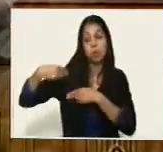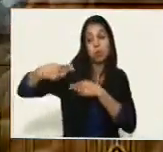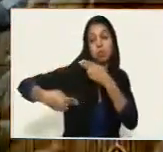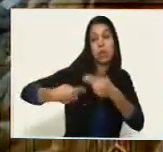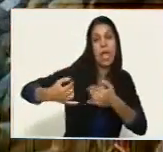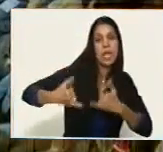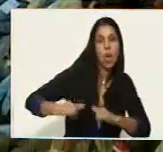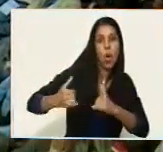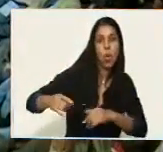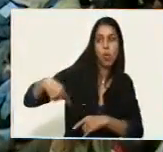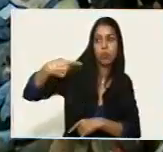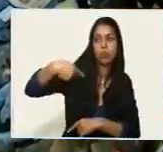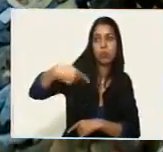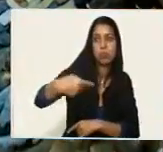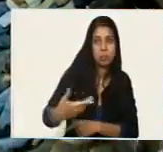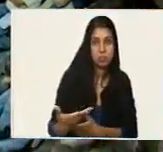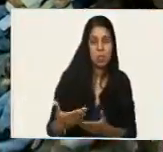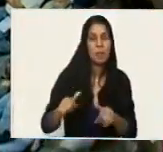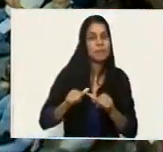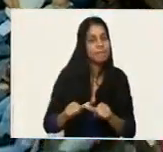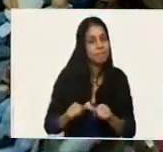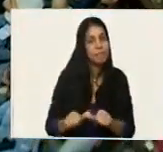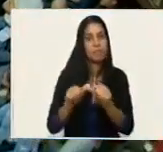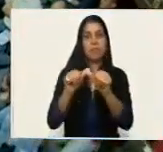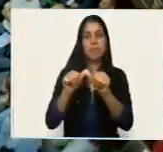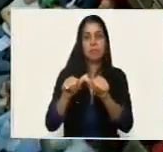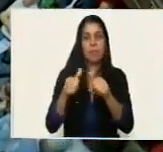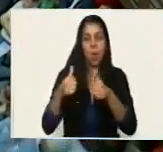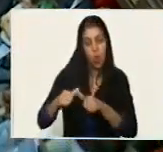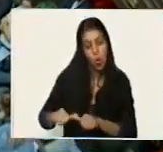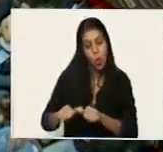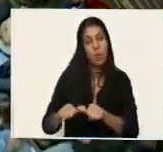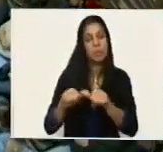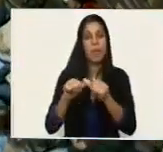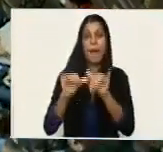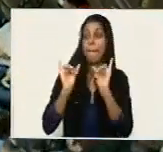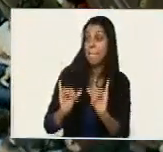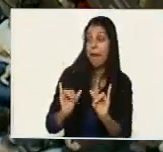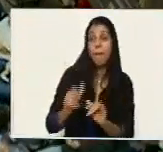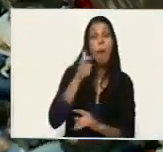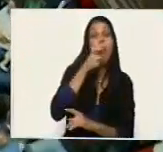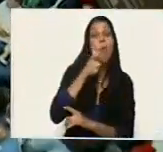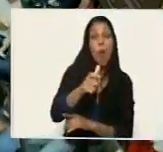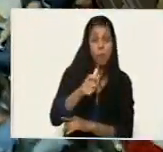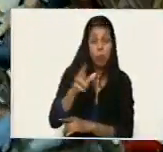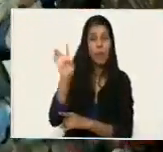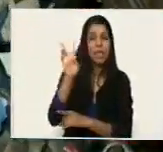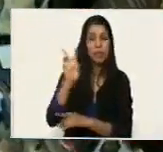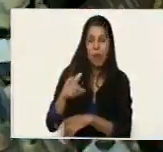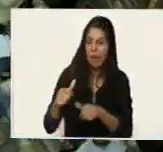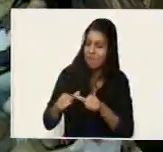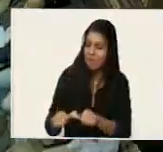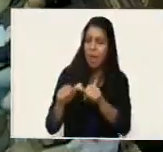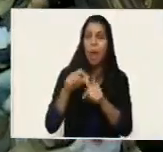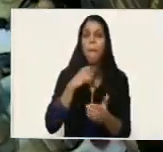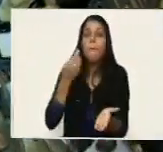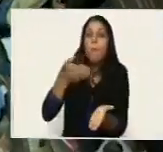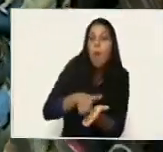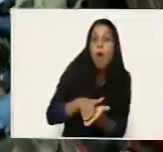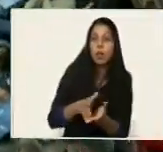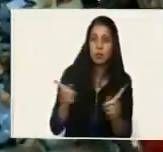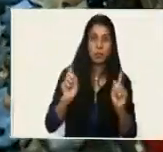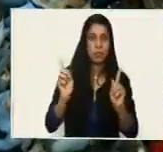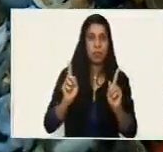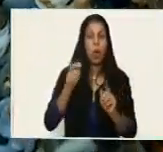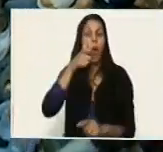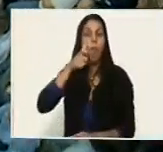desaparecen a menos que los exterminen. Los pueblos continúan, es el mismo pueblo. No se ha muerto nunca, no ha dado